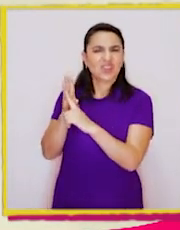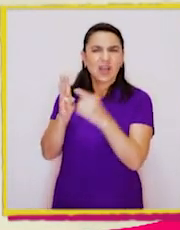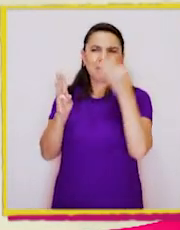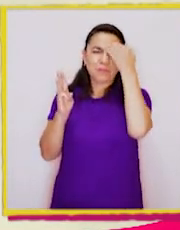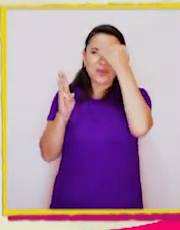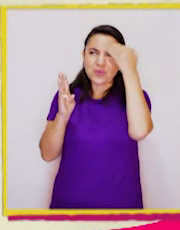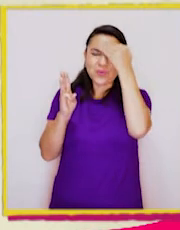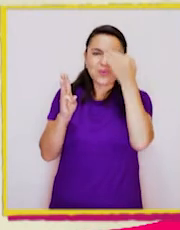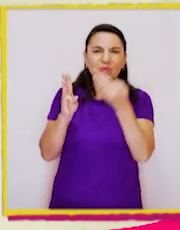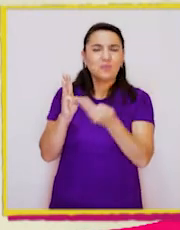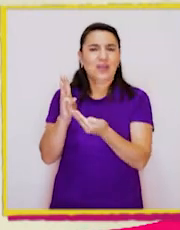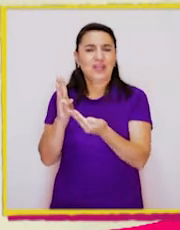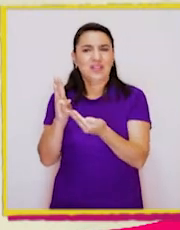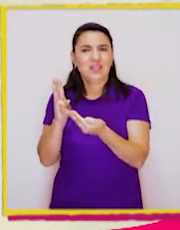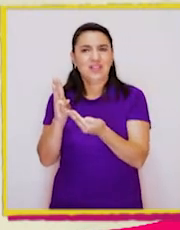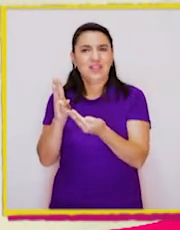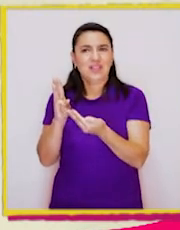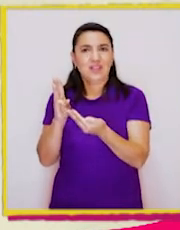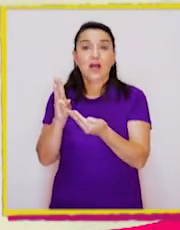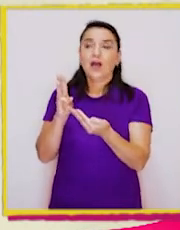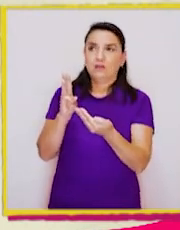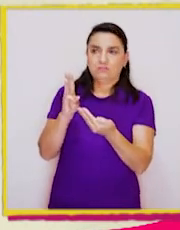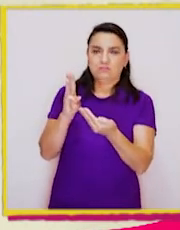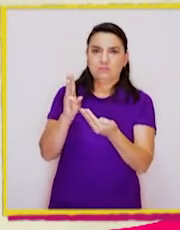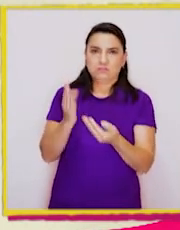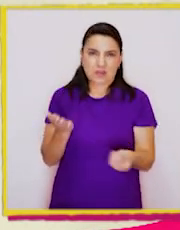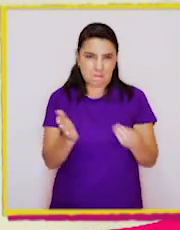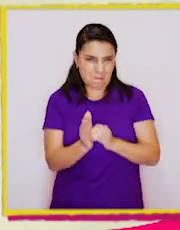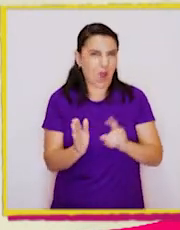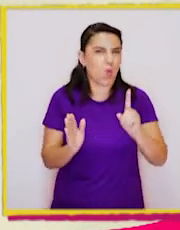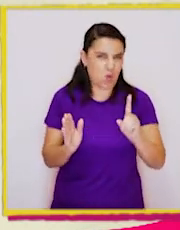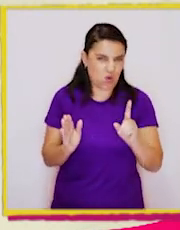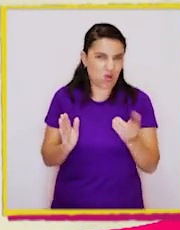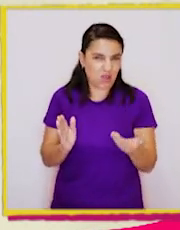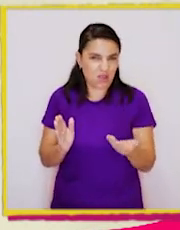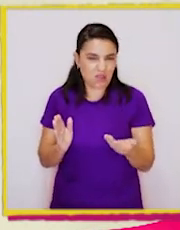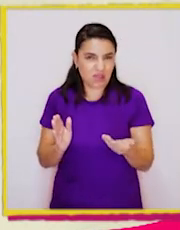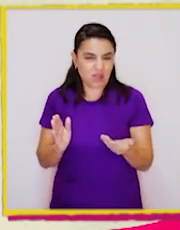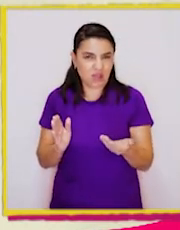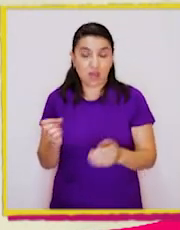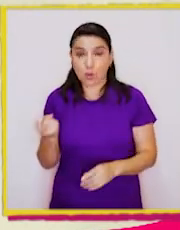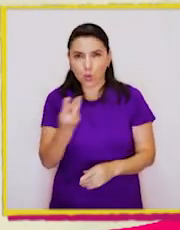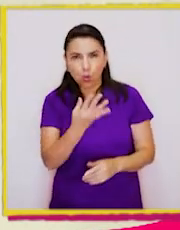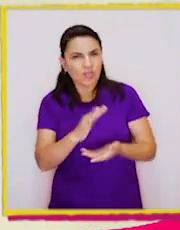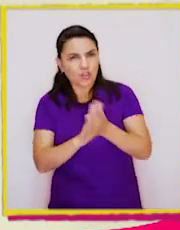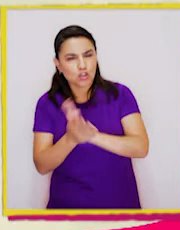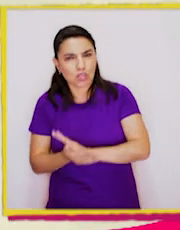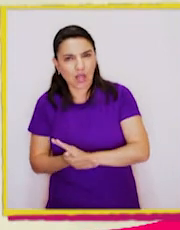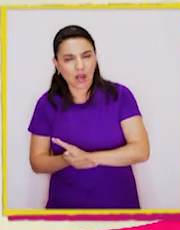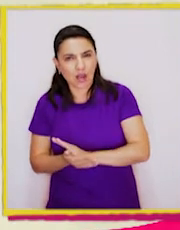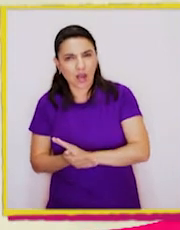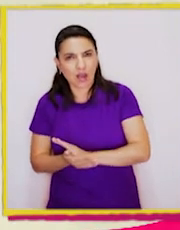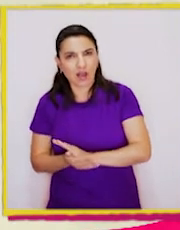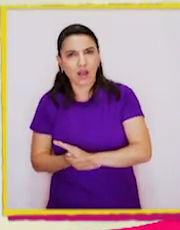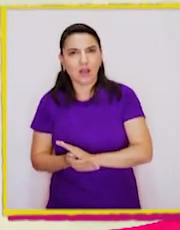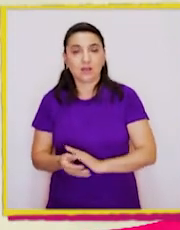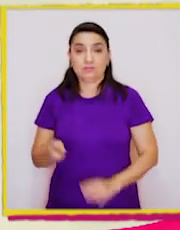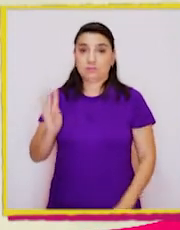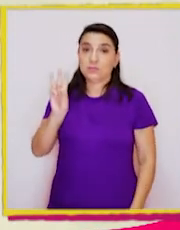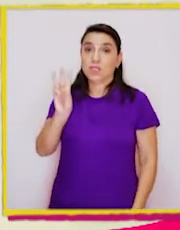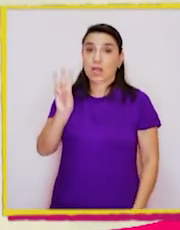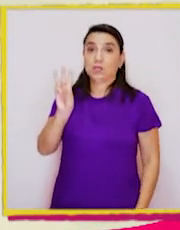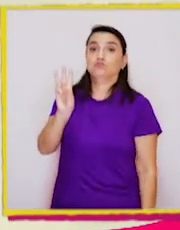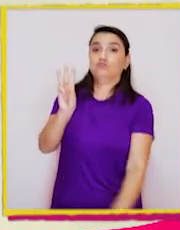pesar? ¿Se preocupa? ¿No debiésemos agregar uno más? ¿Cuántos serían en total? Si